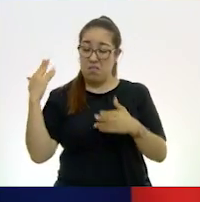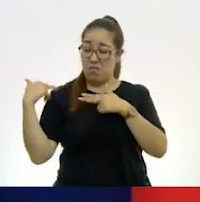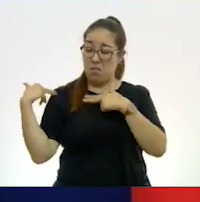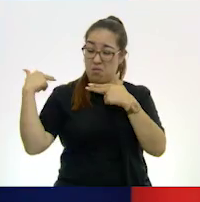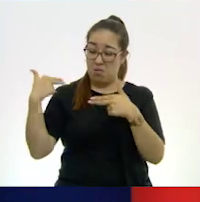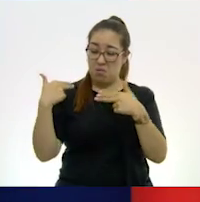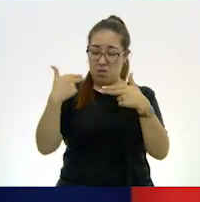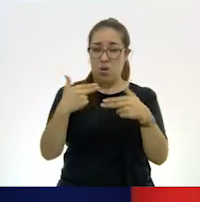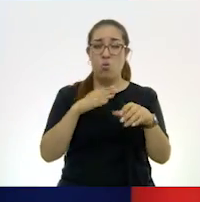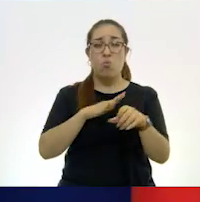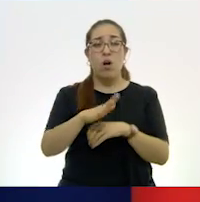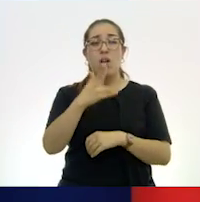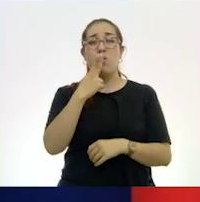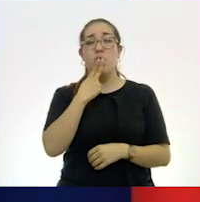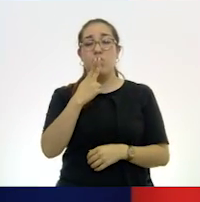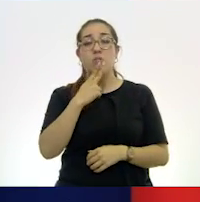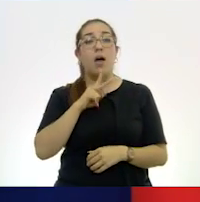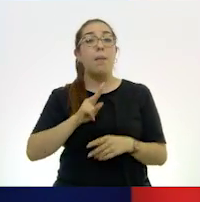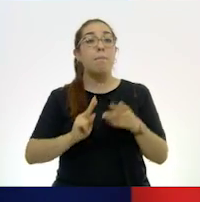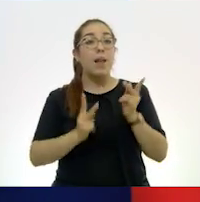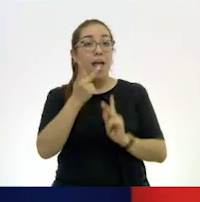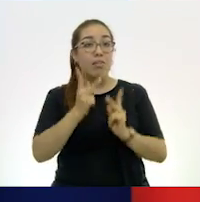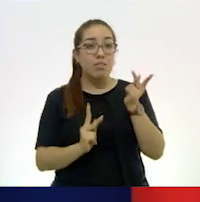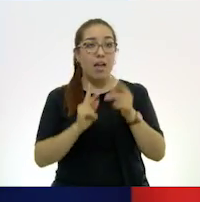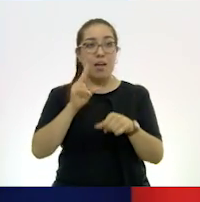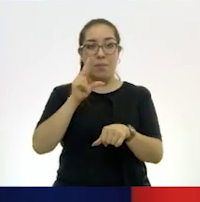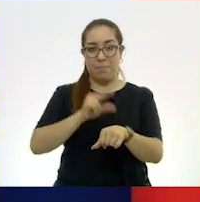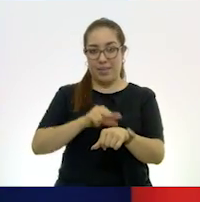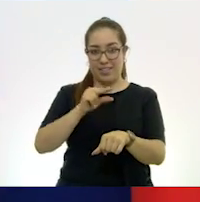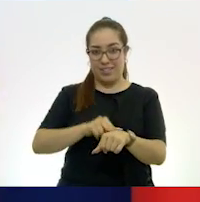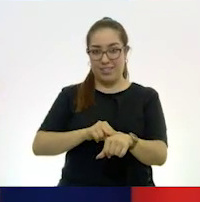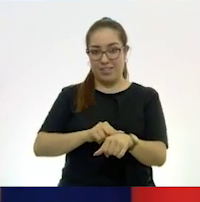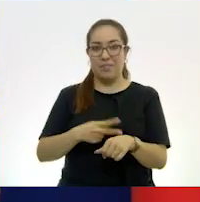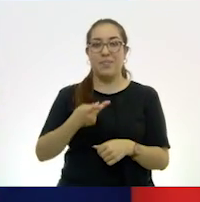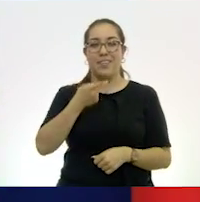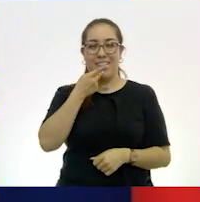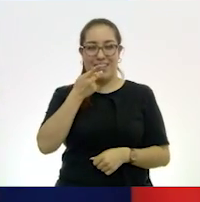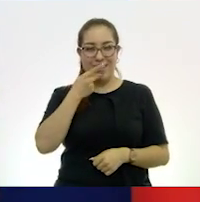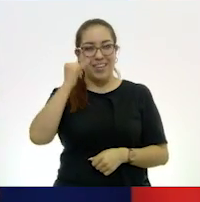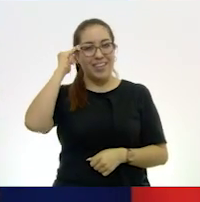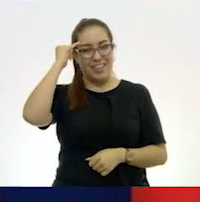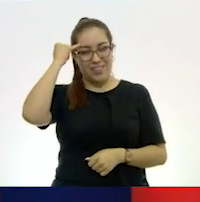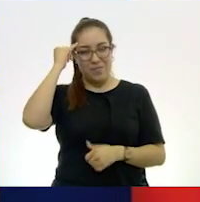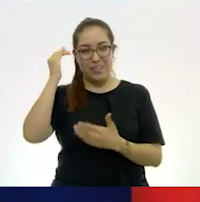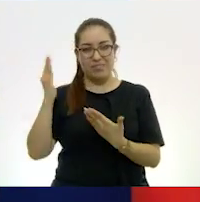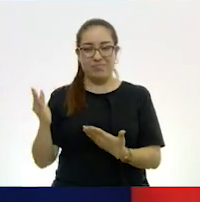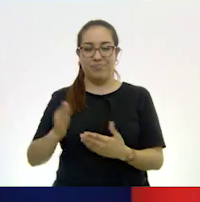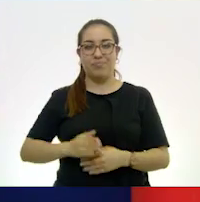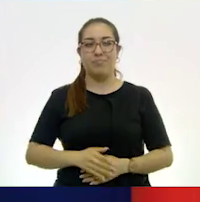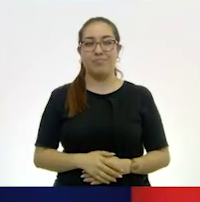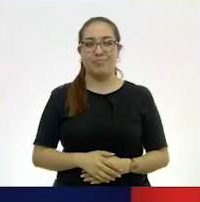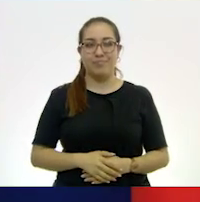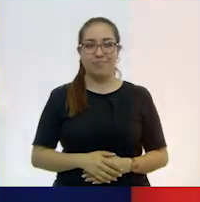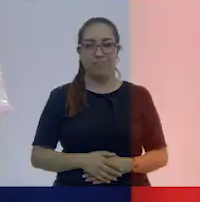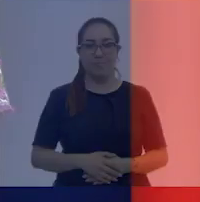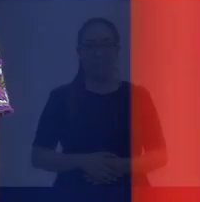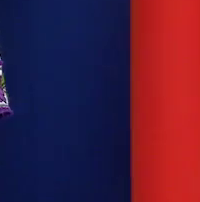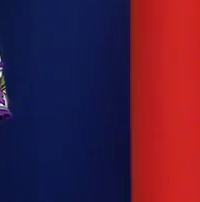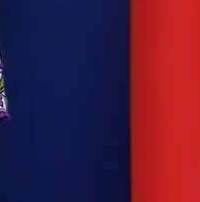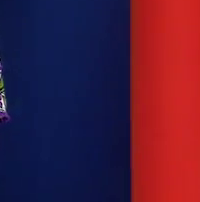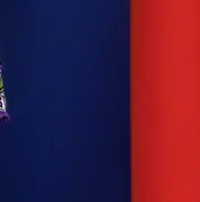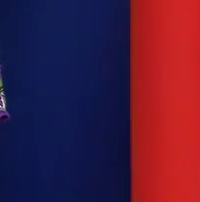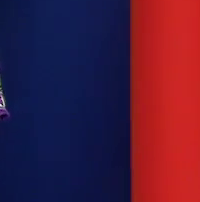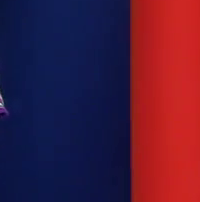como plantas medicinales. Raonihi kumeyahi peinchu yupiñu